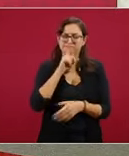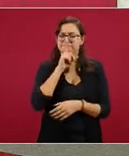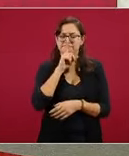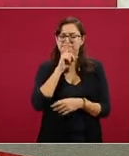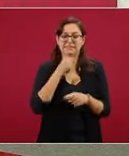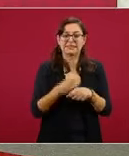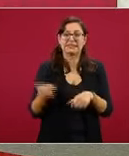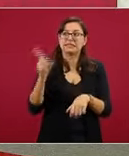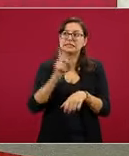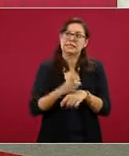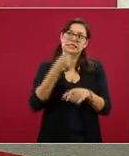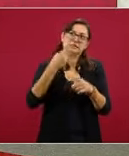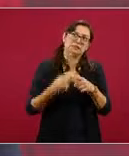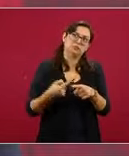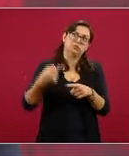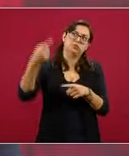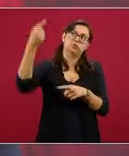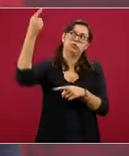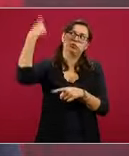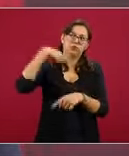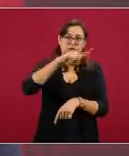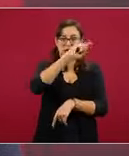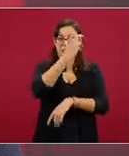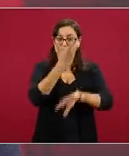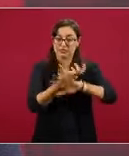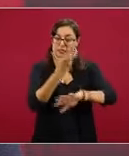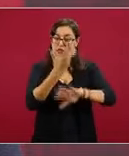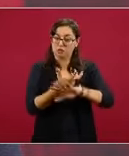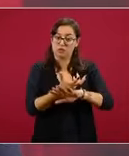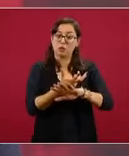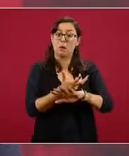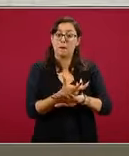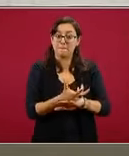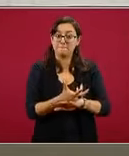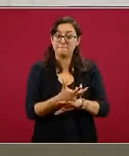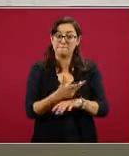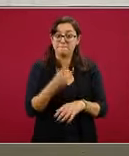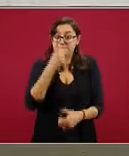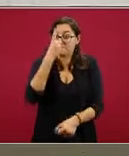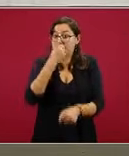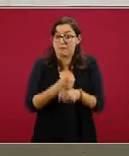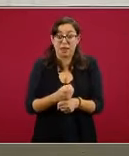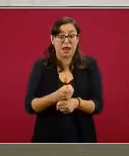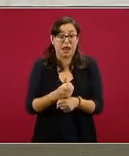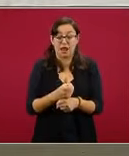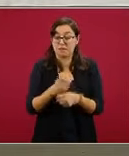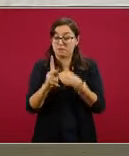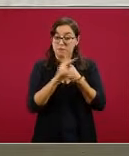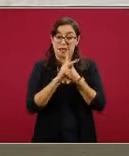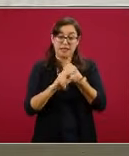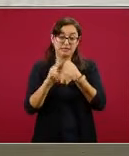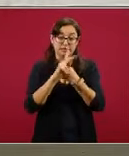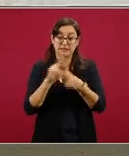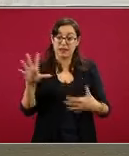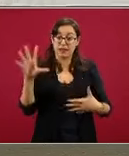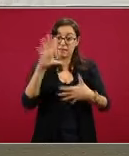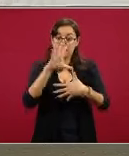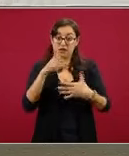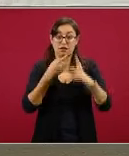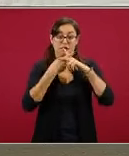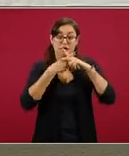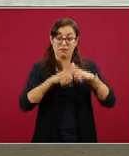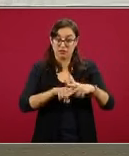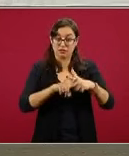sabemos que Estados Unidos fue de los primeros países y fue el primer país, de hecho, en América en iniciar con transmisión importante, con tener